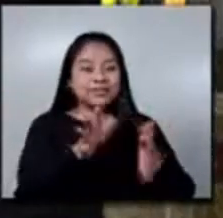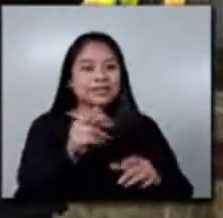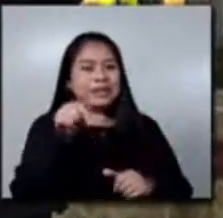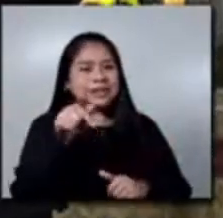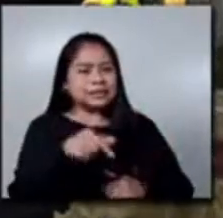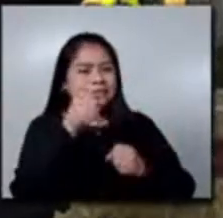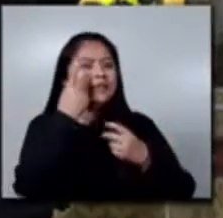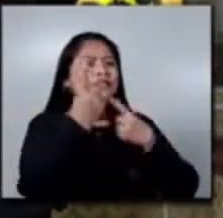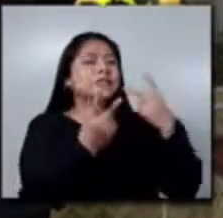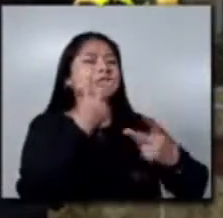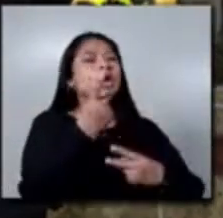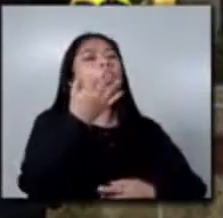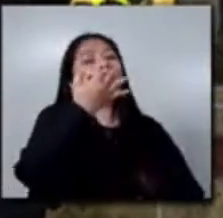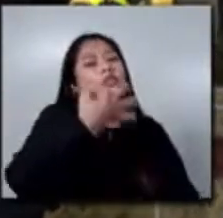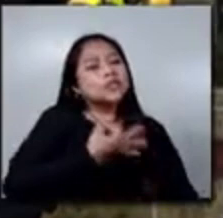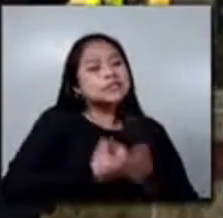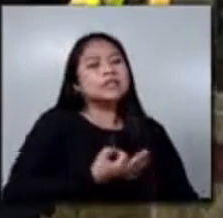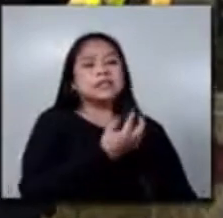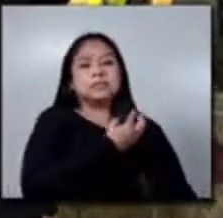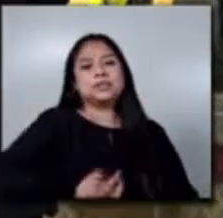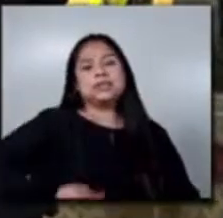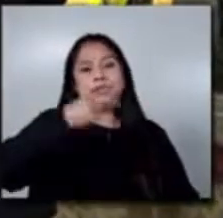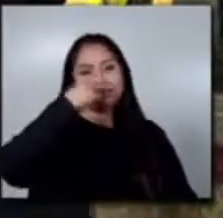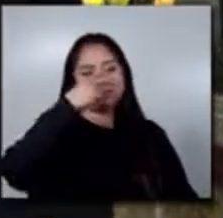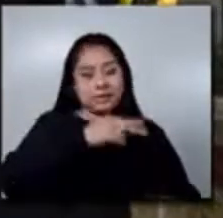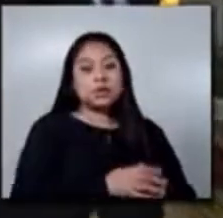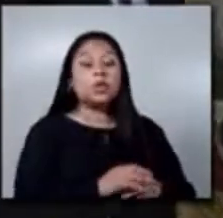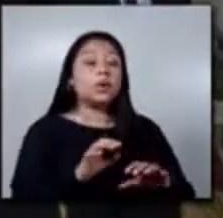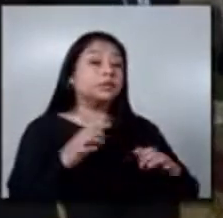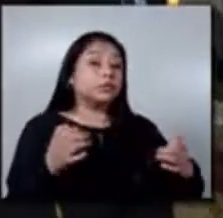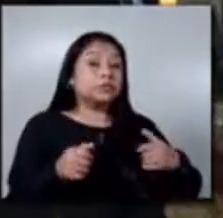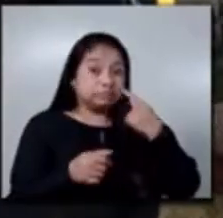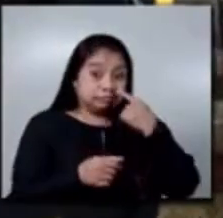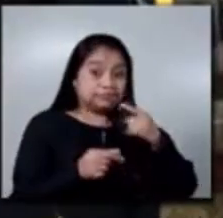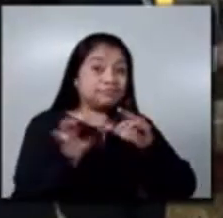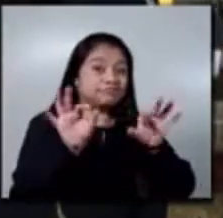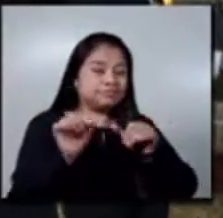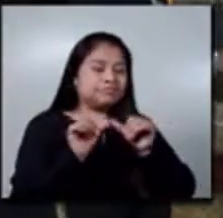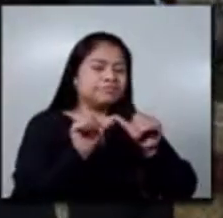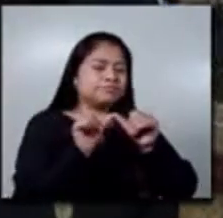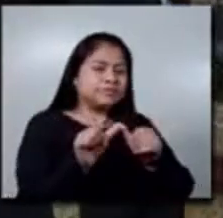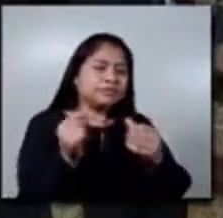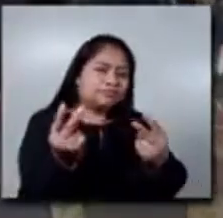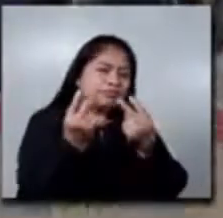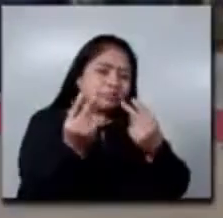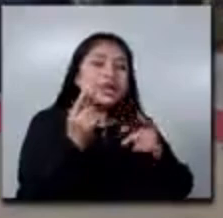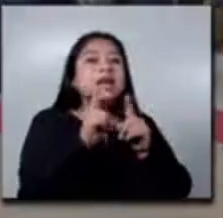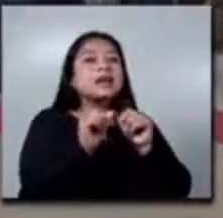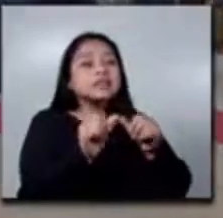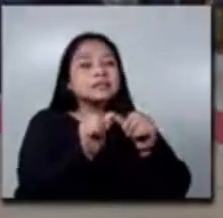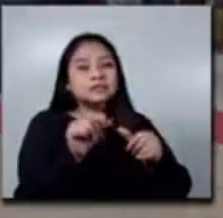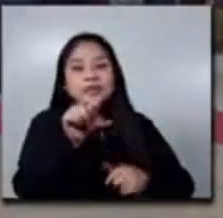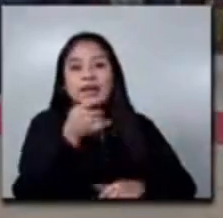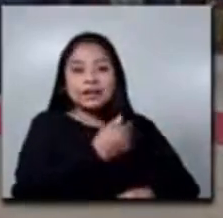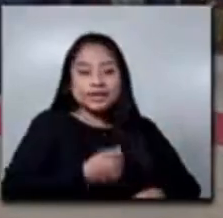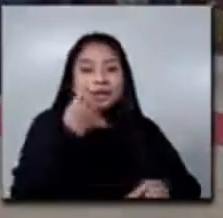esta visita oficial del presidente de México. Así es de que le invitamos a que continúe con nosotros con nuestra programación, porque así